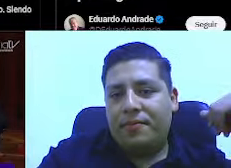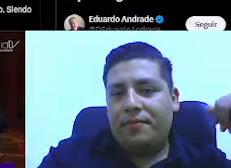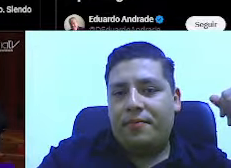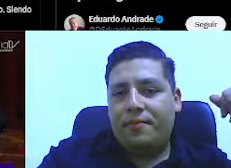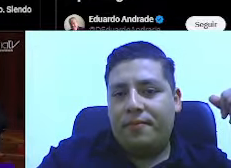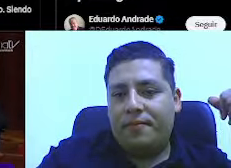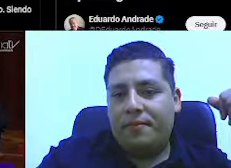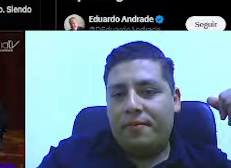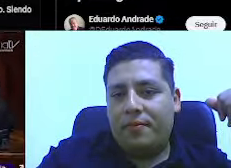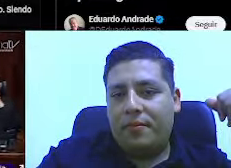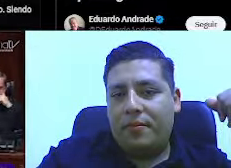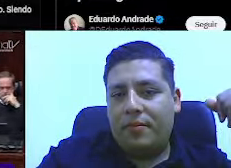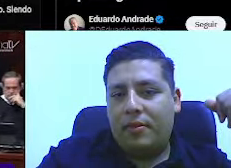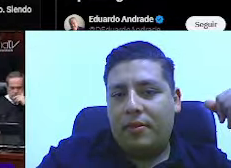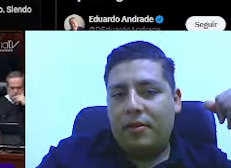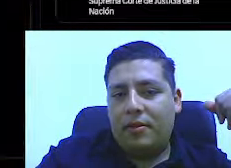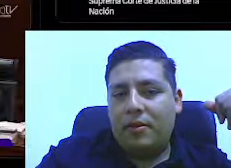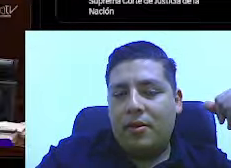decidido